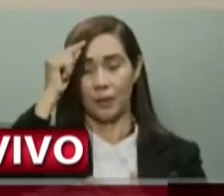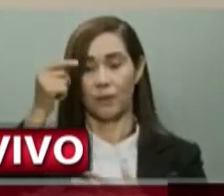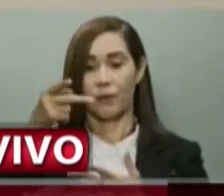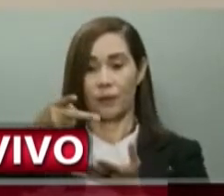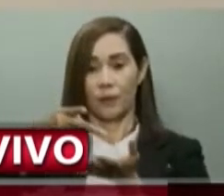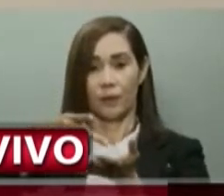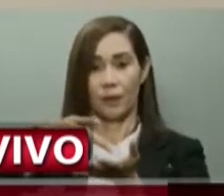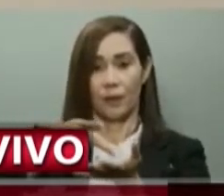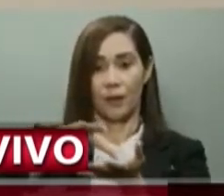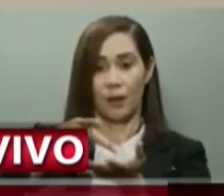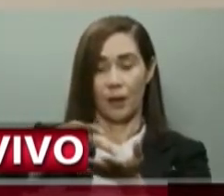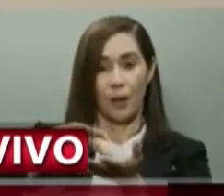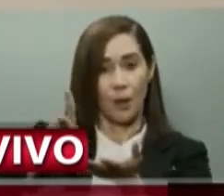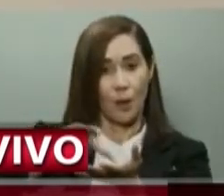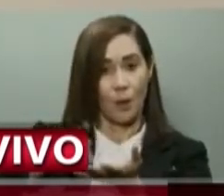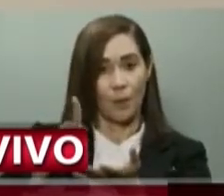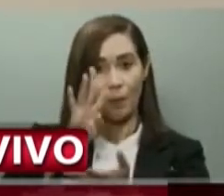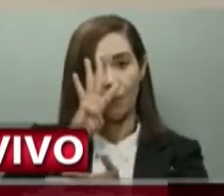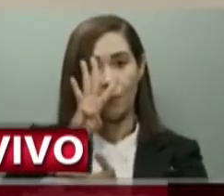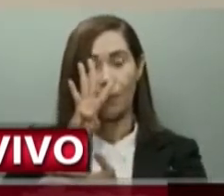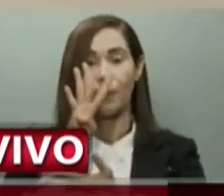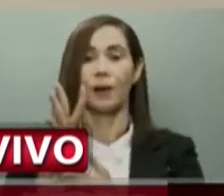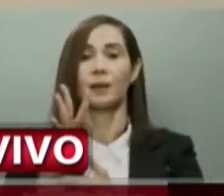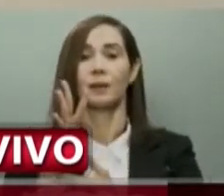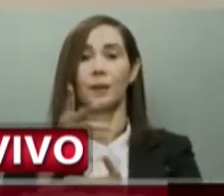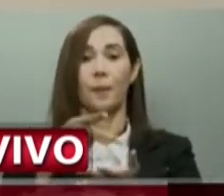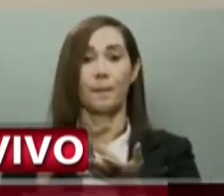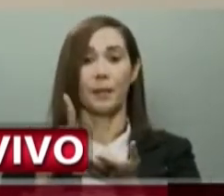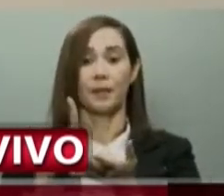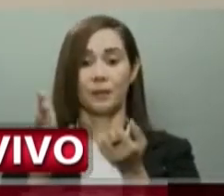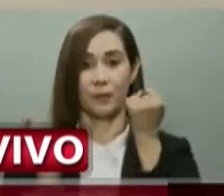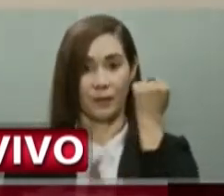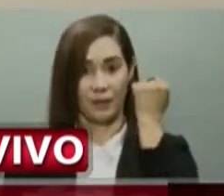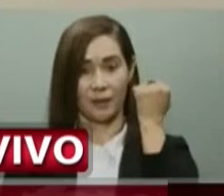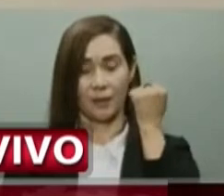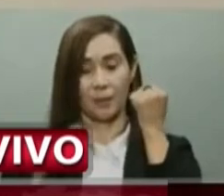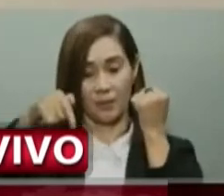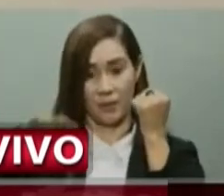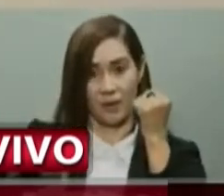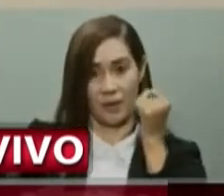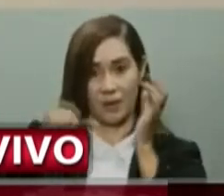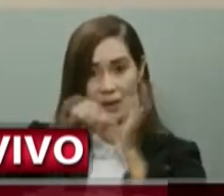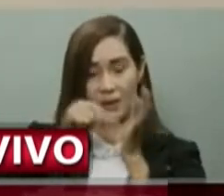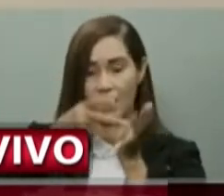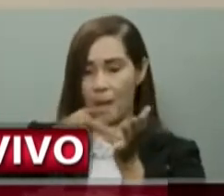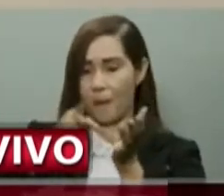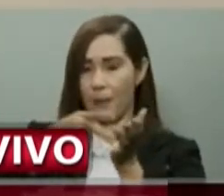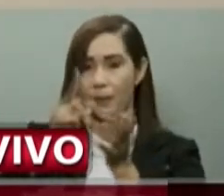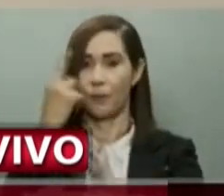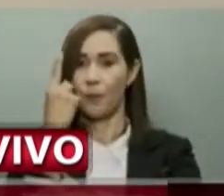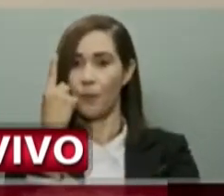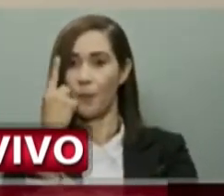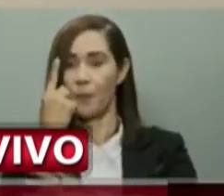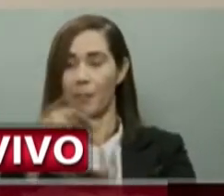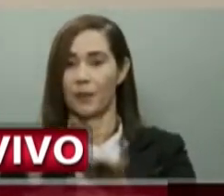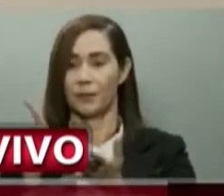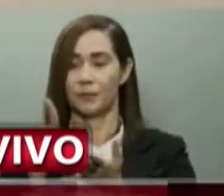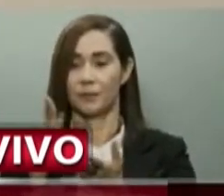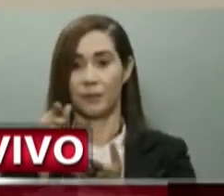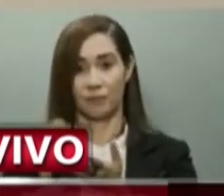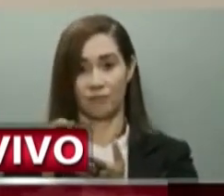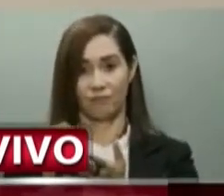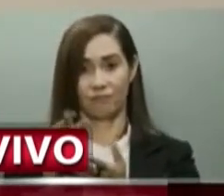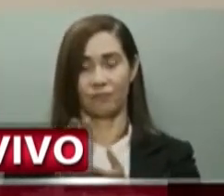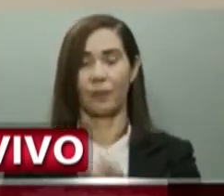comprando el plátano a 4 pesos en el campo y vendiéndolo a peso. Van decenas de millones de pesos solamente en ese